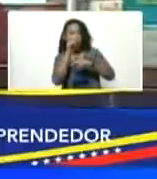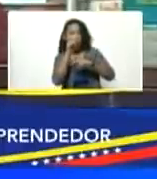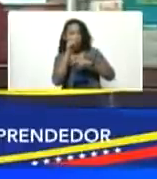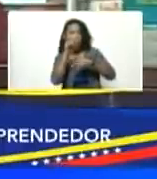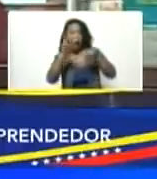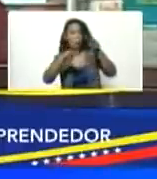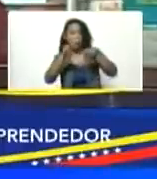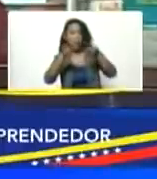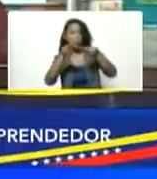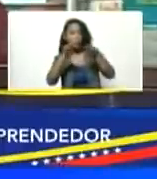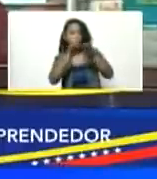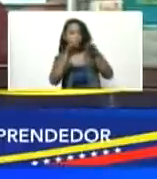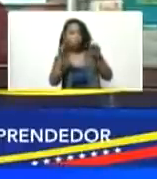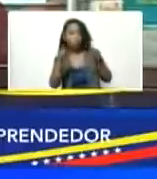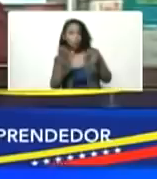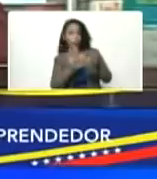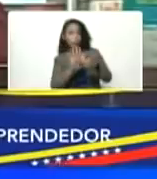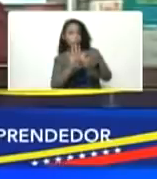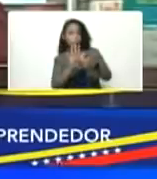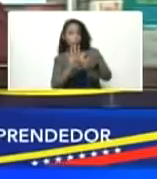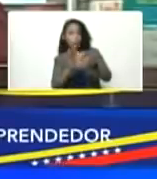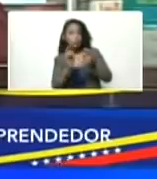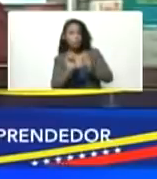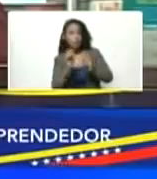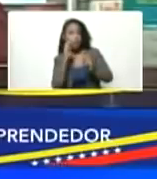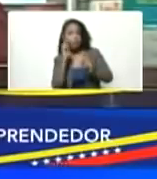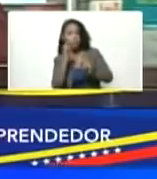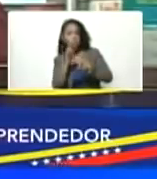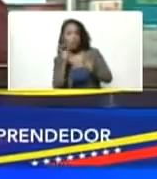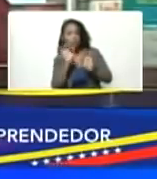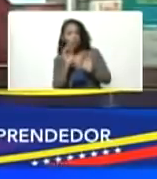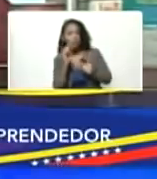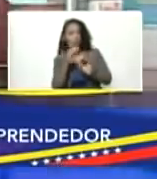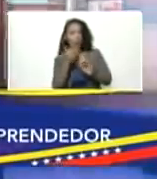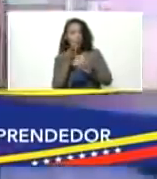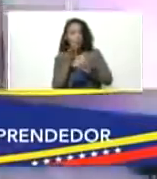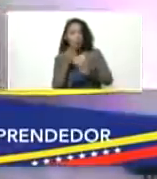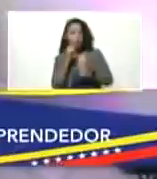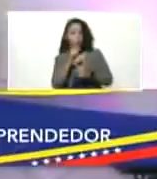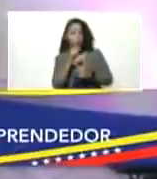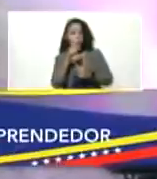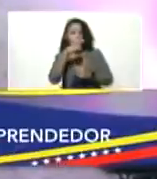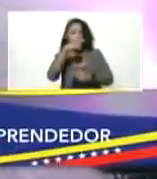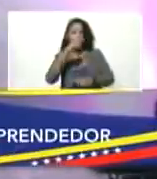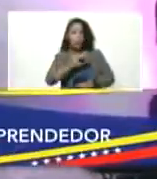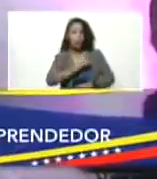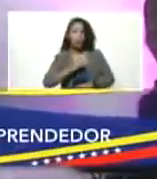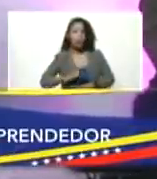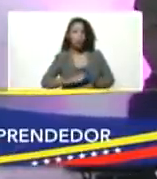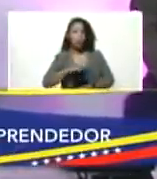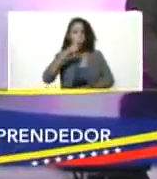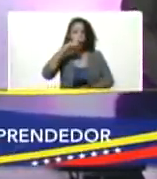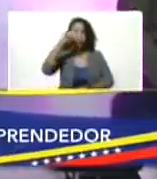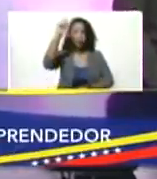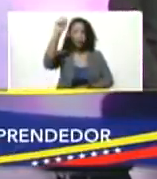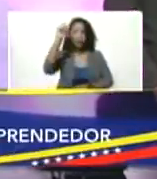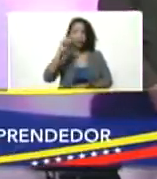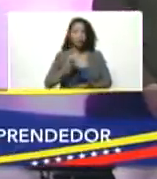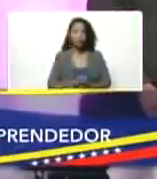presentación. Y se trata nada más y nada menos que de Super Bigote.